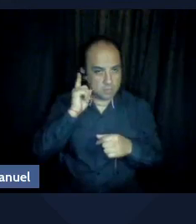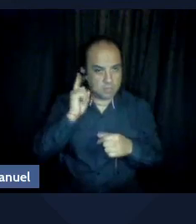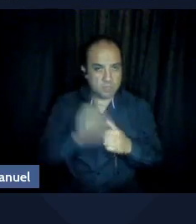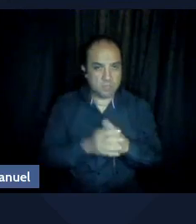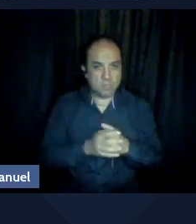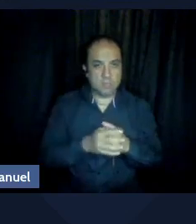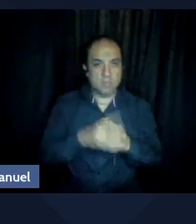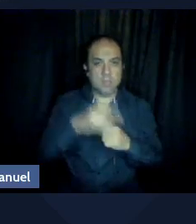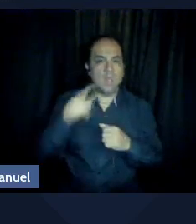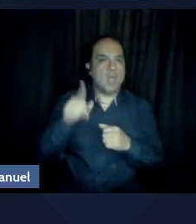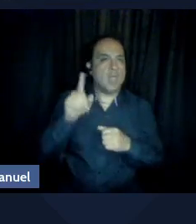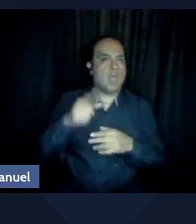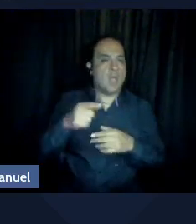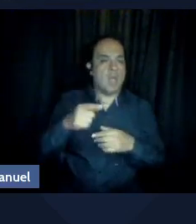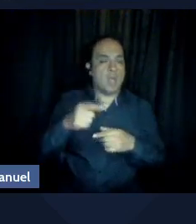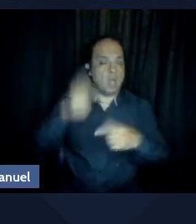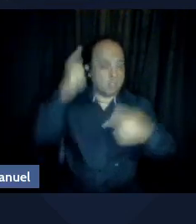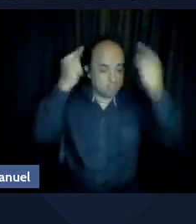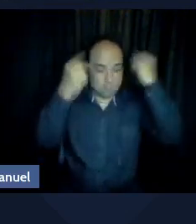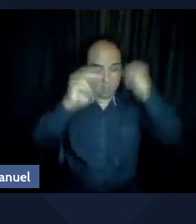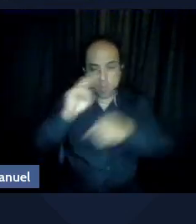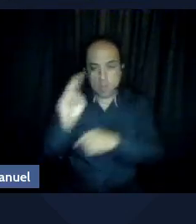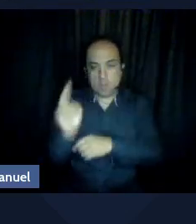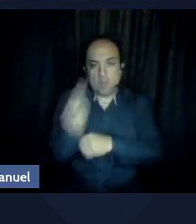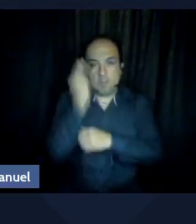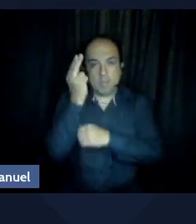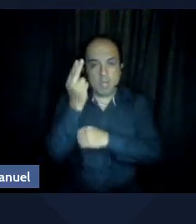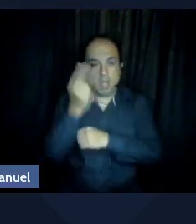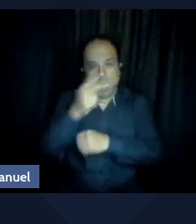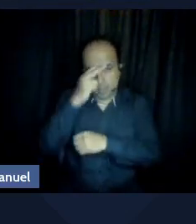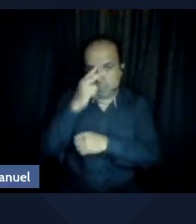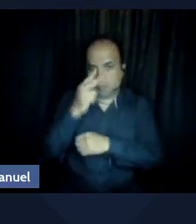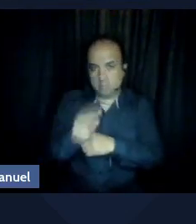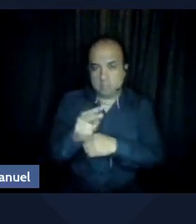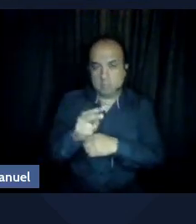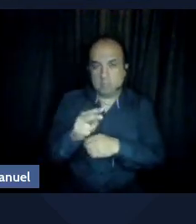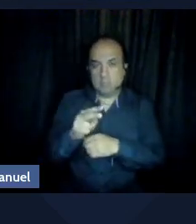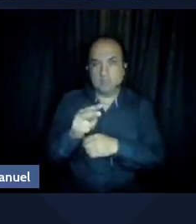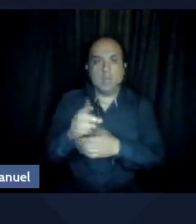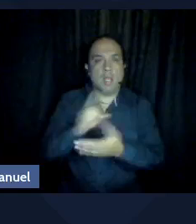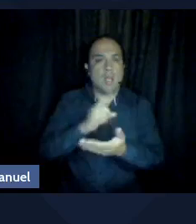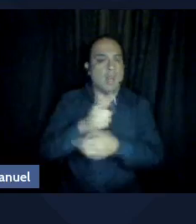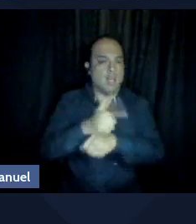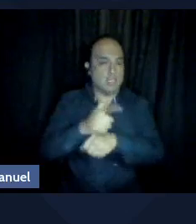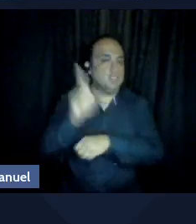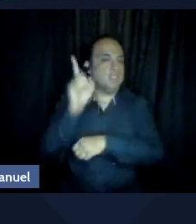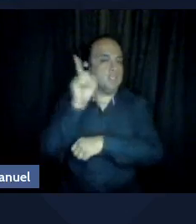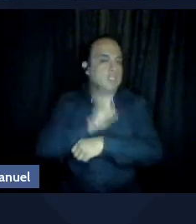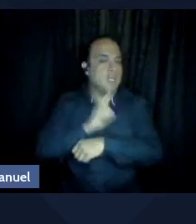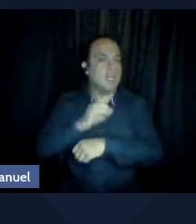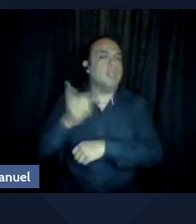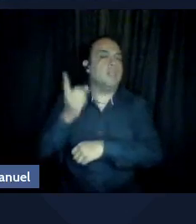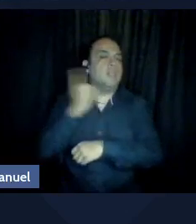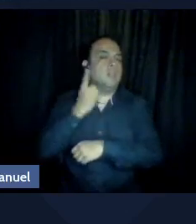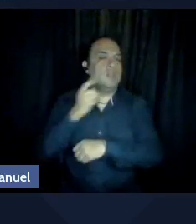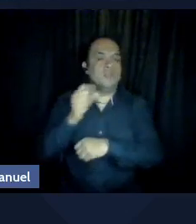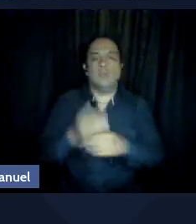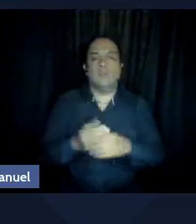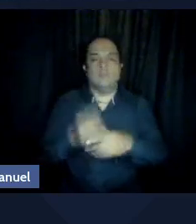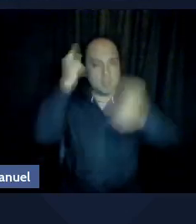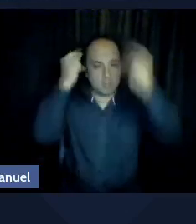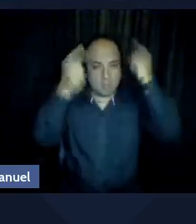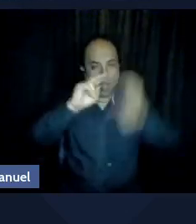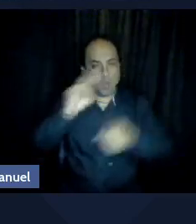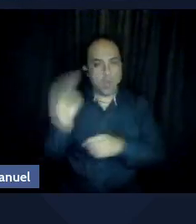procesal, sí, egresada de la Universidad Constructivista de México, licenciada en Derecho, egresada de la Universidad Nacional Autónoma de